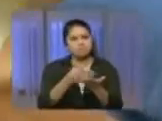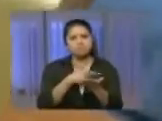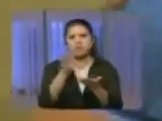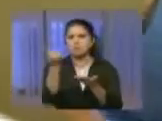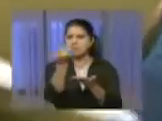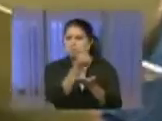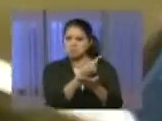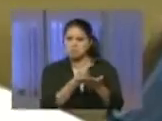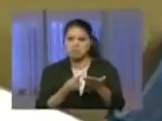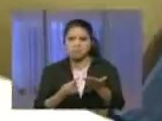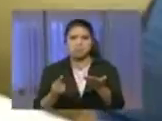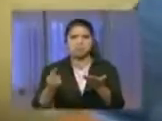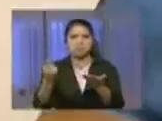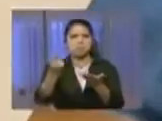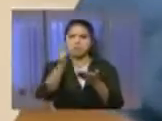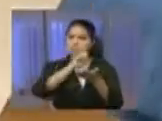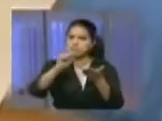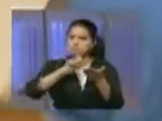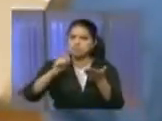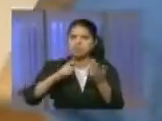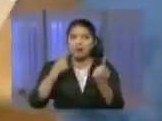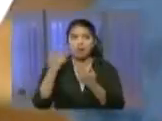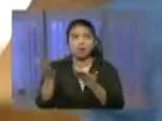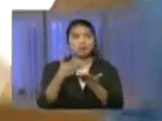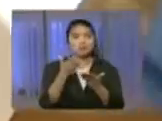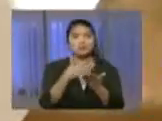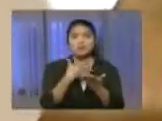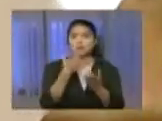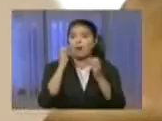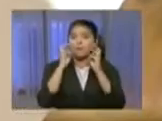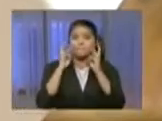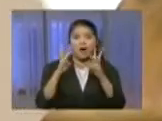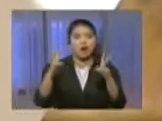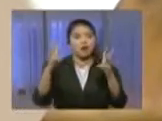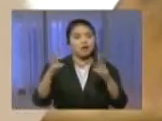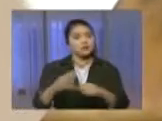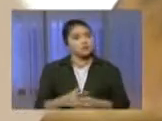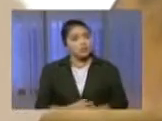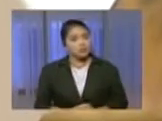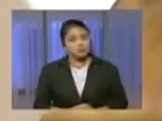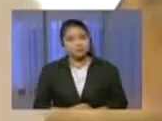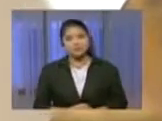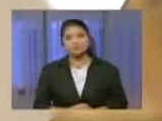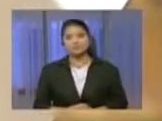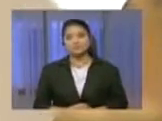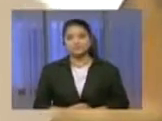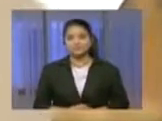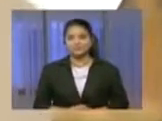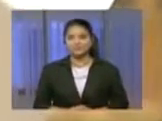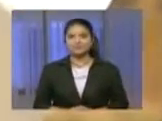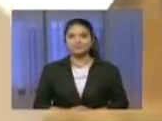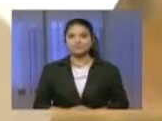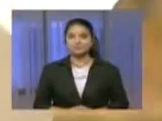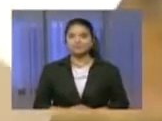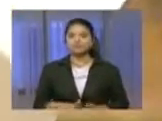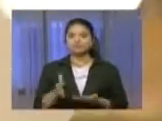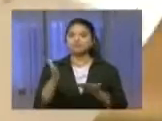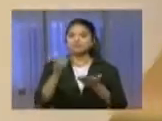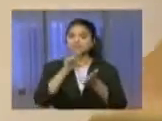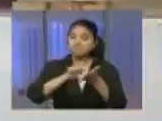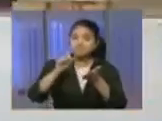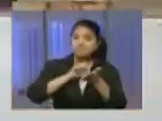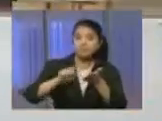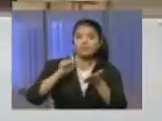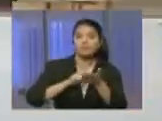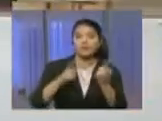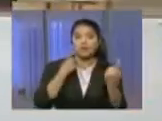diseñado aquí está este libro maravilloso no que se ha editado Aquí